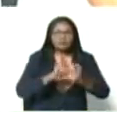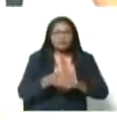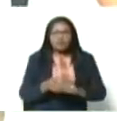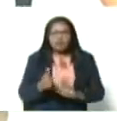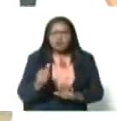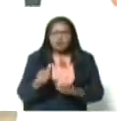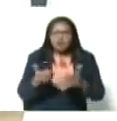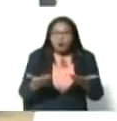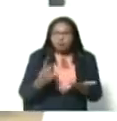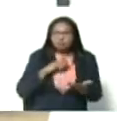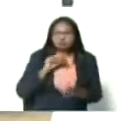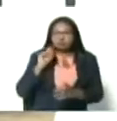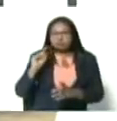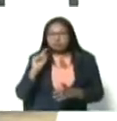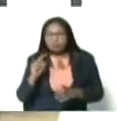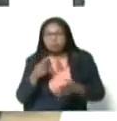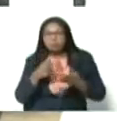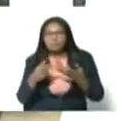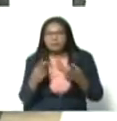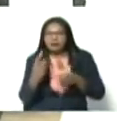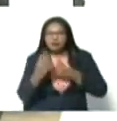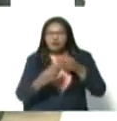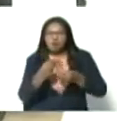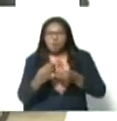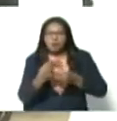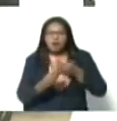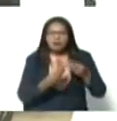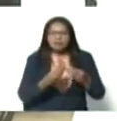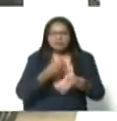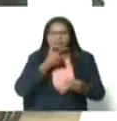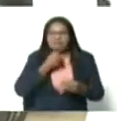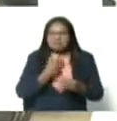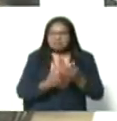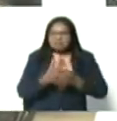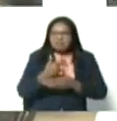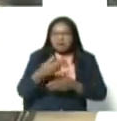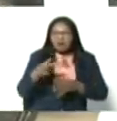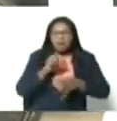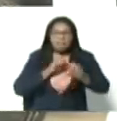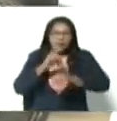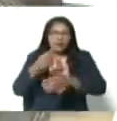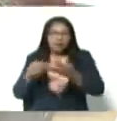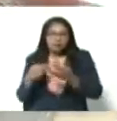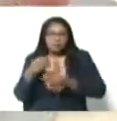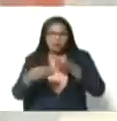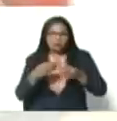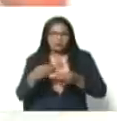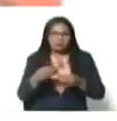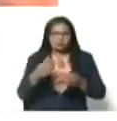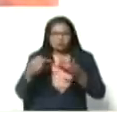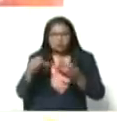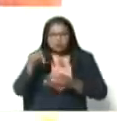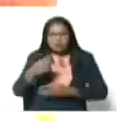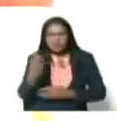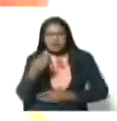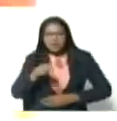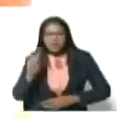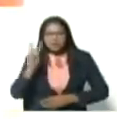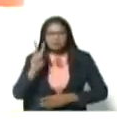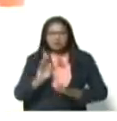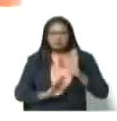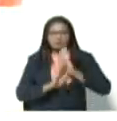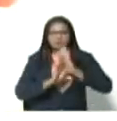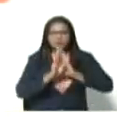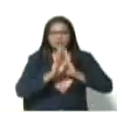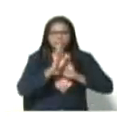las necesidades, los obstáculos, cómo nosotros generamos mayores facilidades para la obtención de materia prima y de esta manera subir la producción nacional, subir